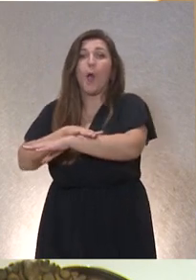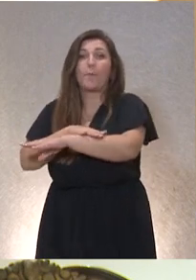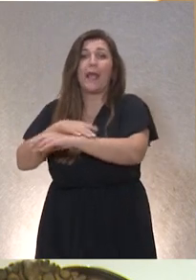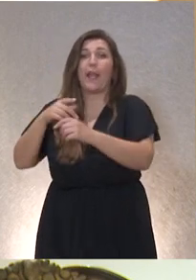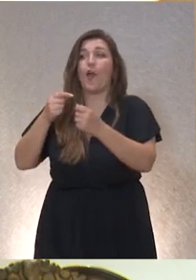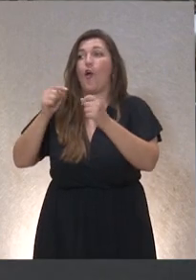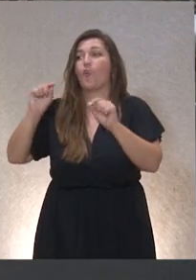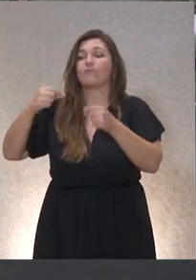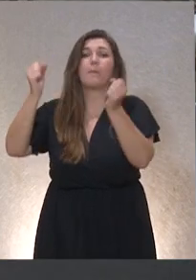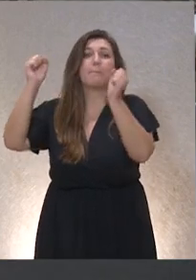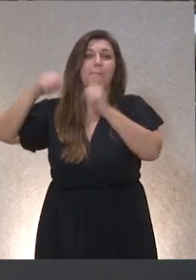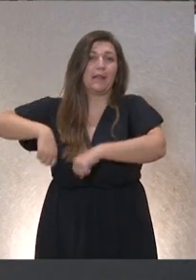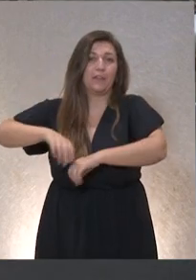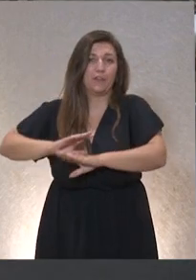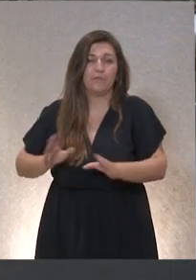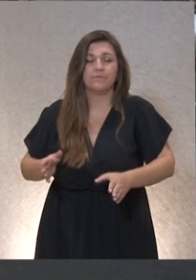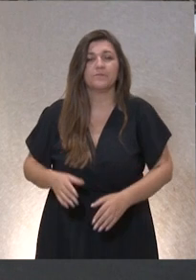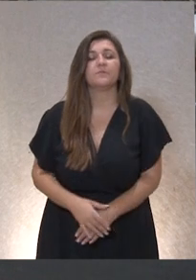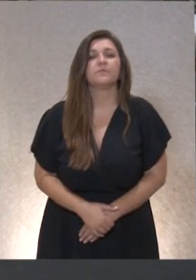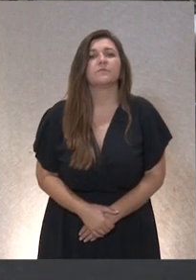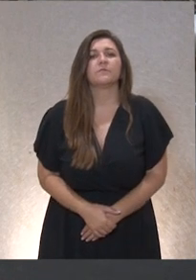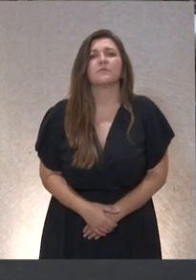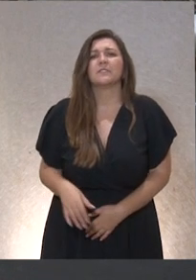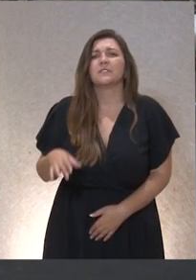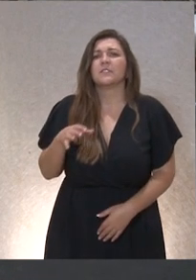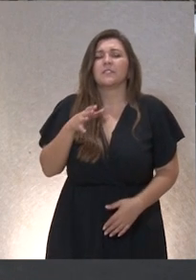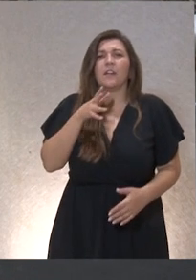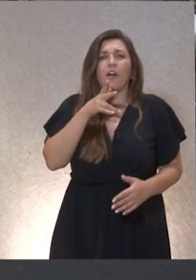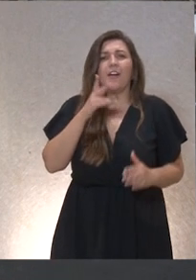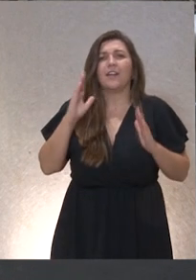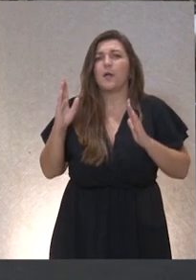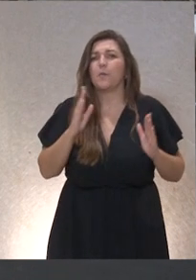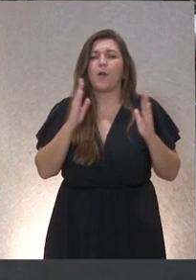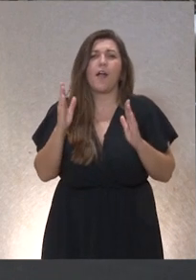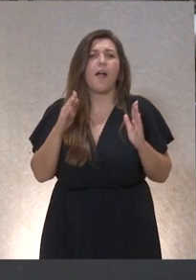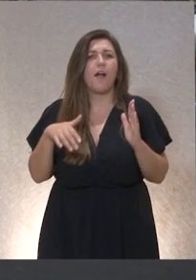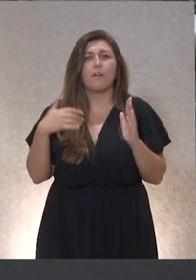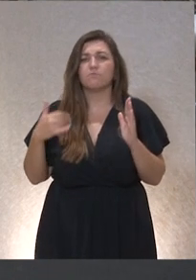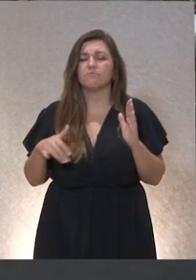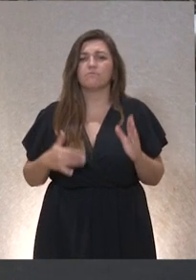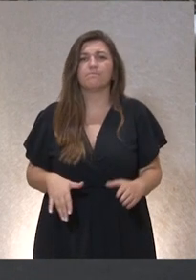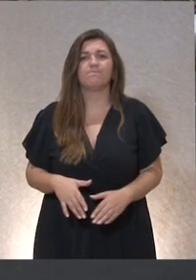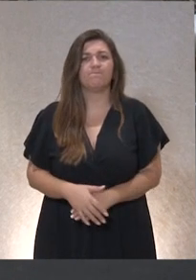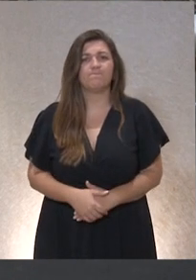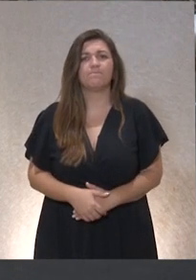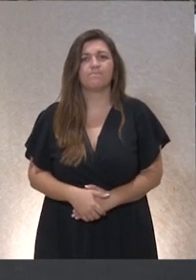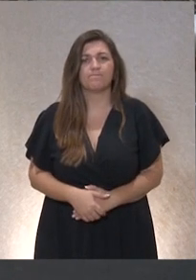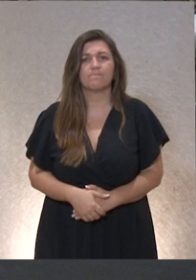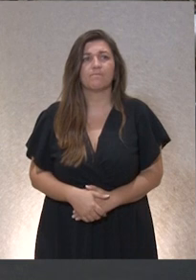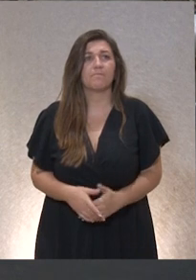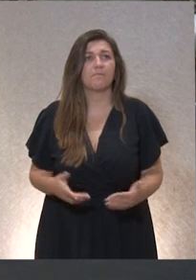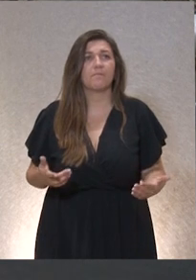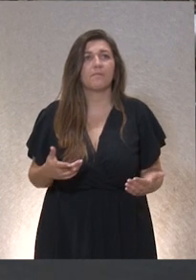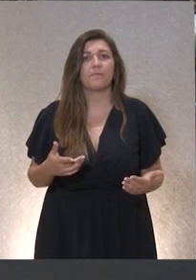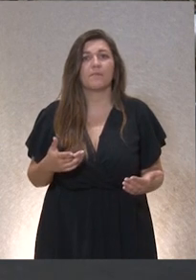problema problema ha empezado una fase de contención que puede permitir